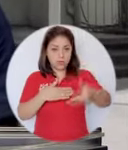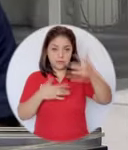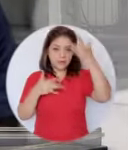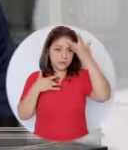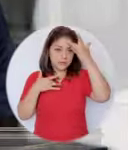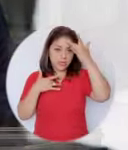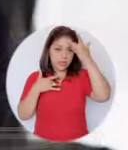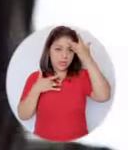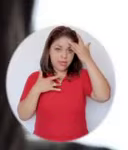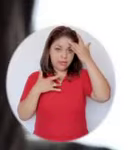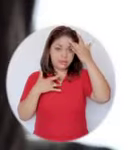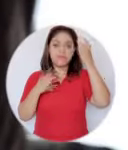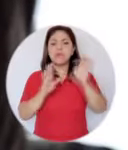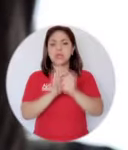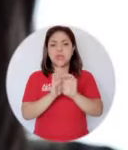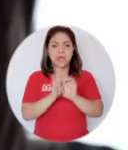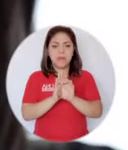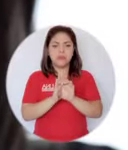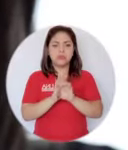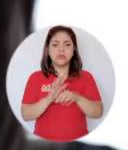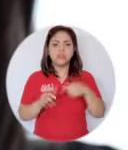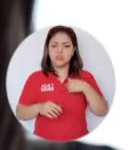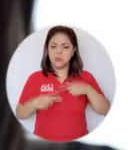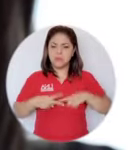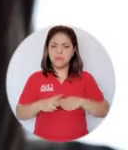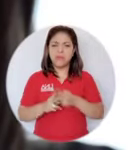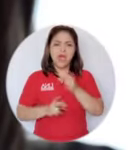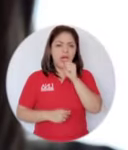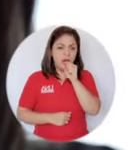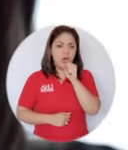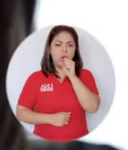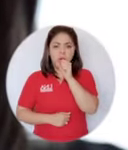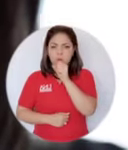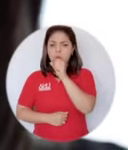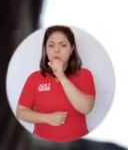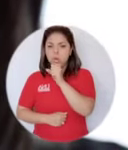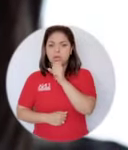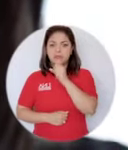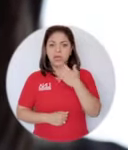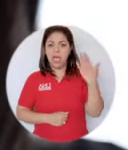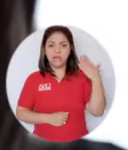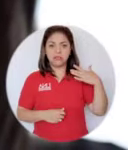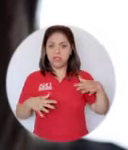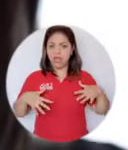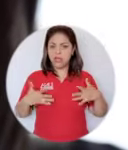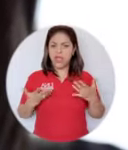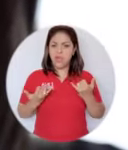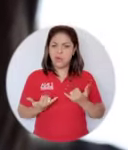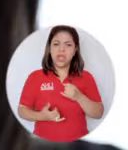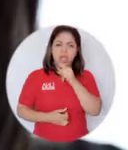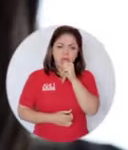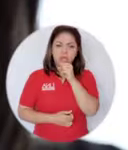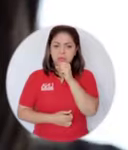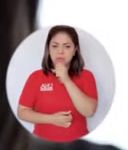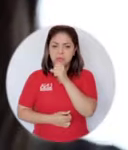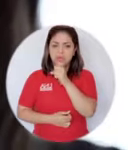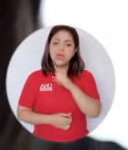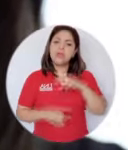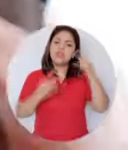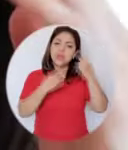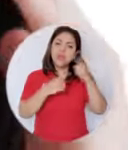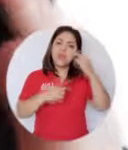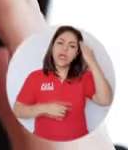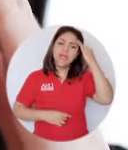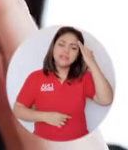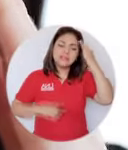siquiera los hayan tenido, como la aparición de una tos, mientras no se, y que antes no se tuvo, dolores de cabeza que no tienen